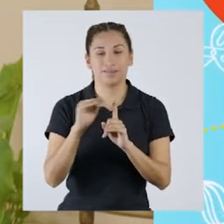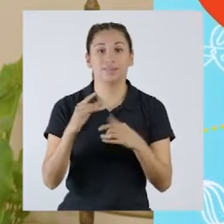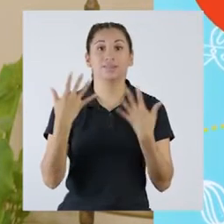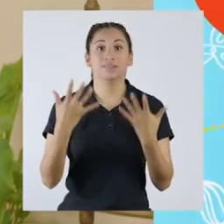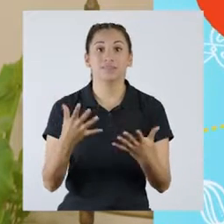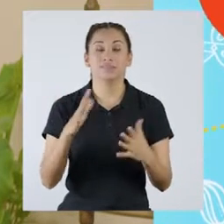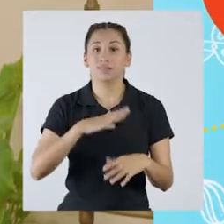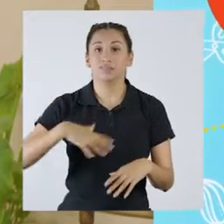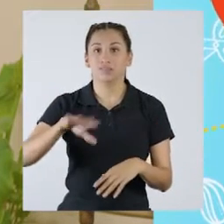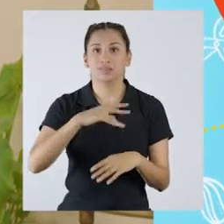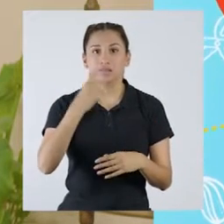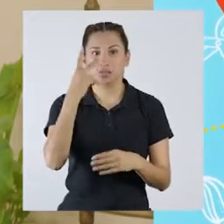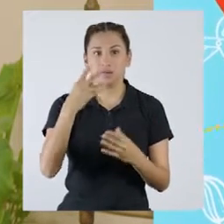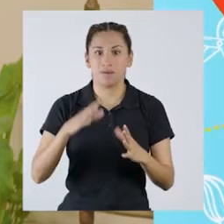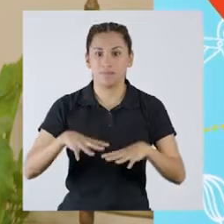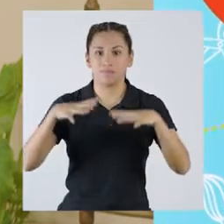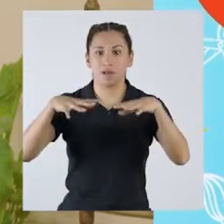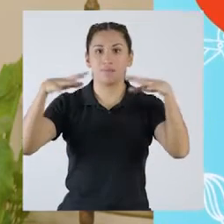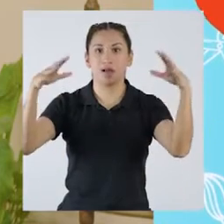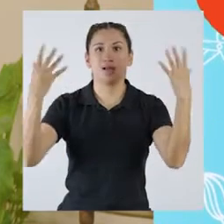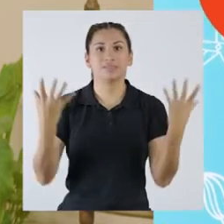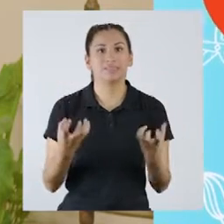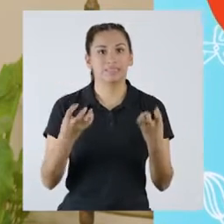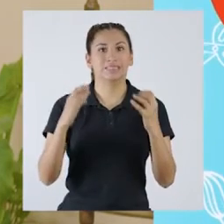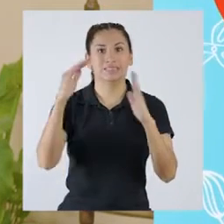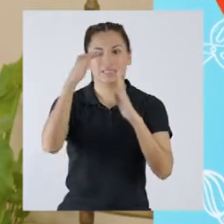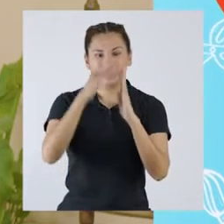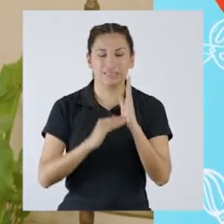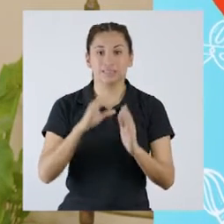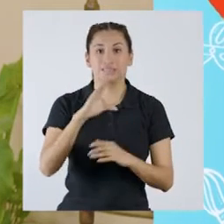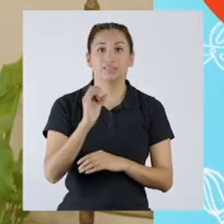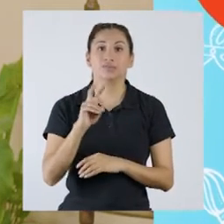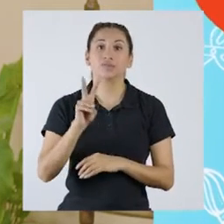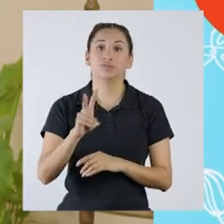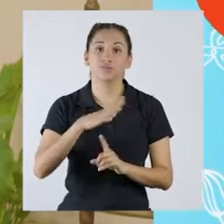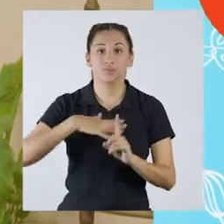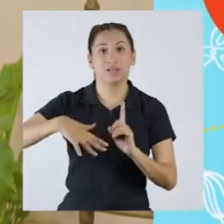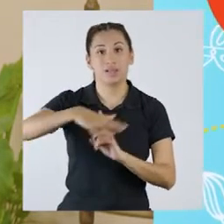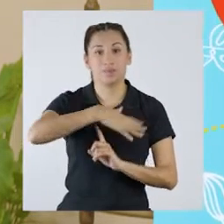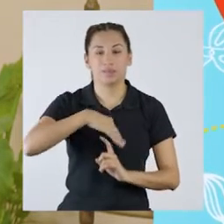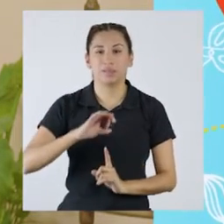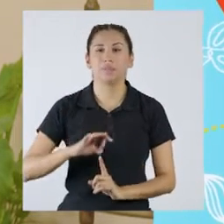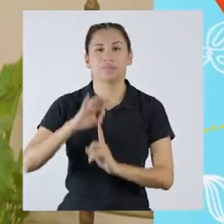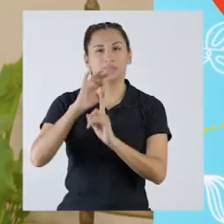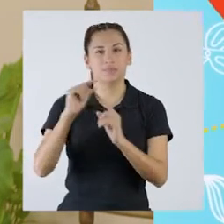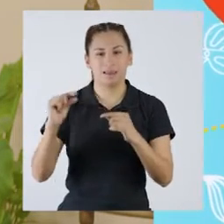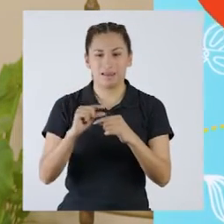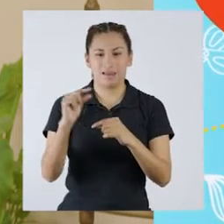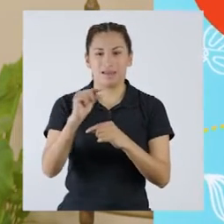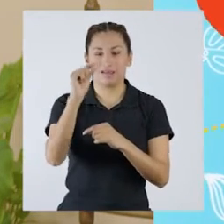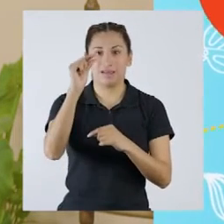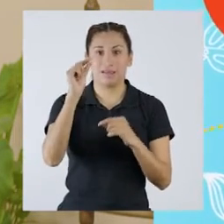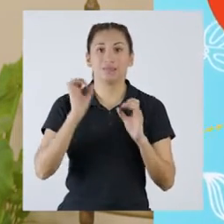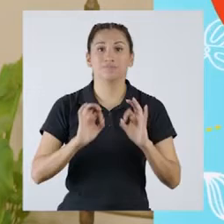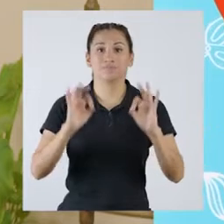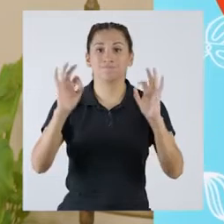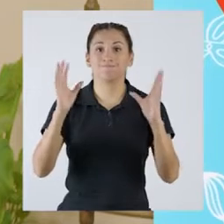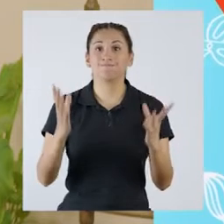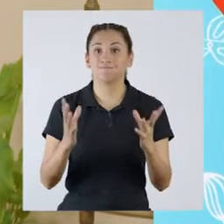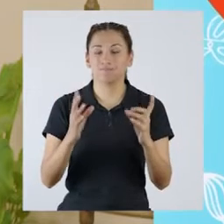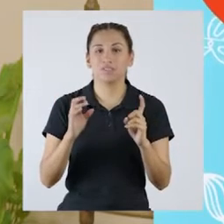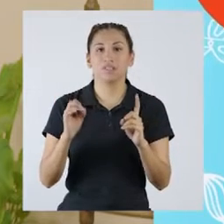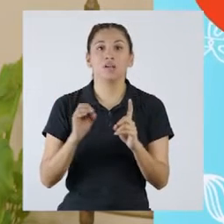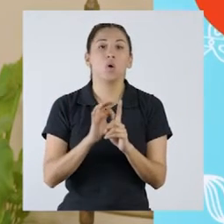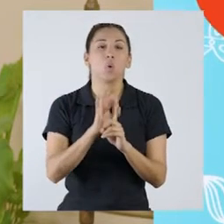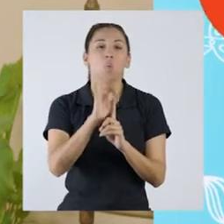ha duplicado su capacidad para disminuir el CO2 del ambiente, principal gas de efecto invernadero, lo